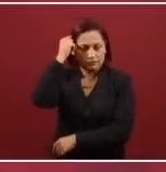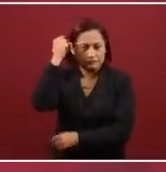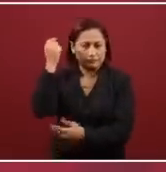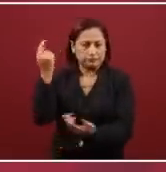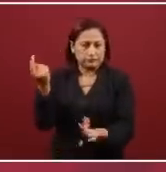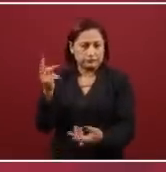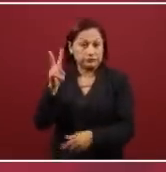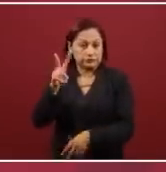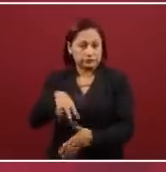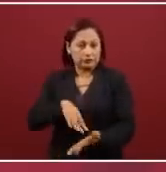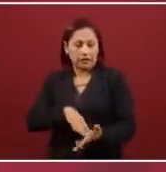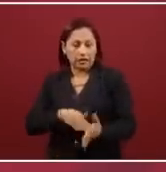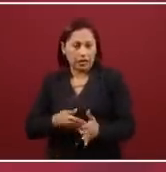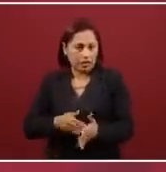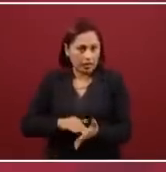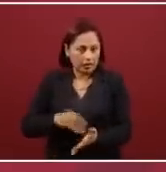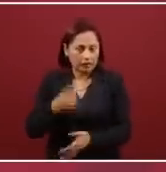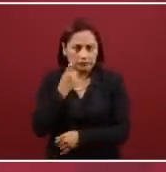Entonces,